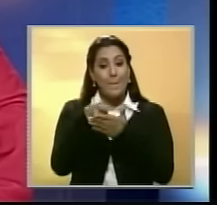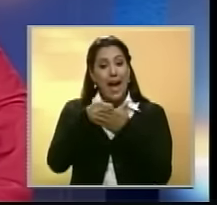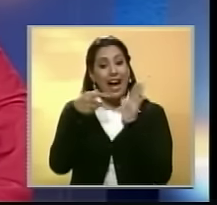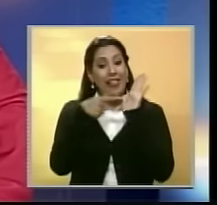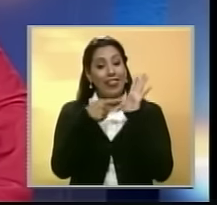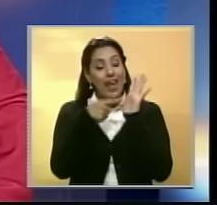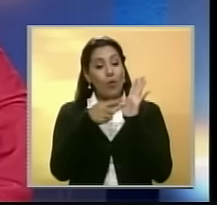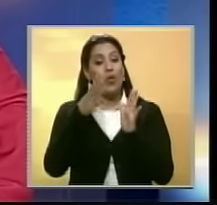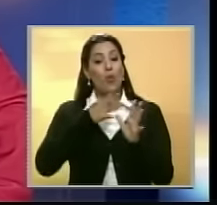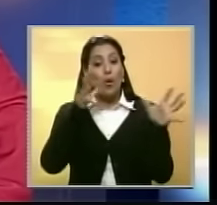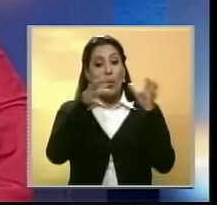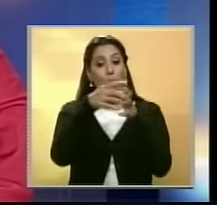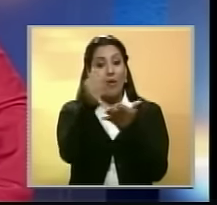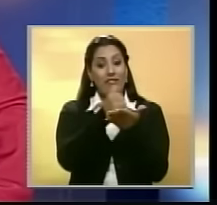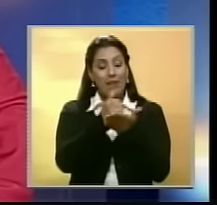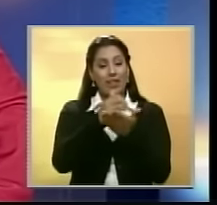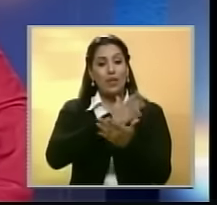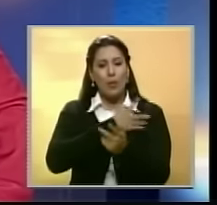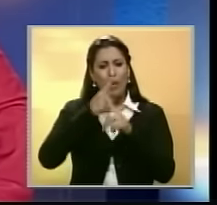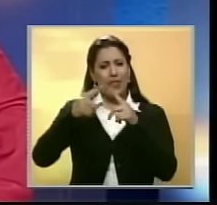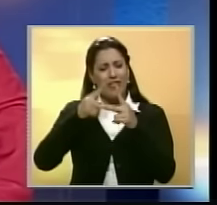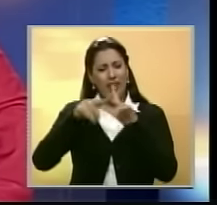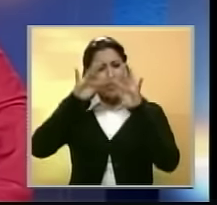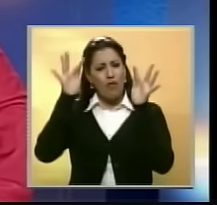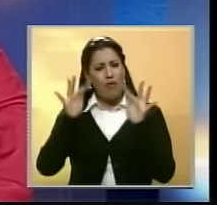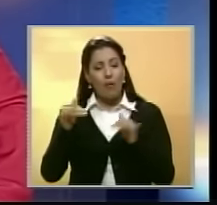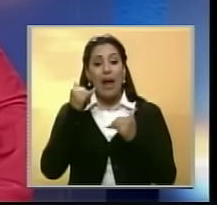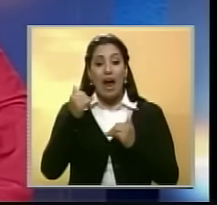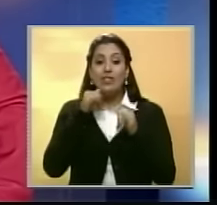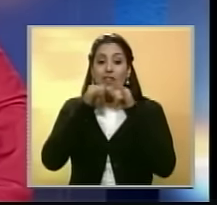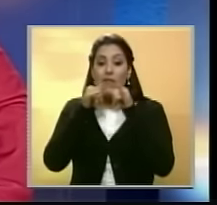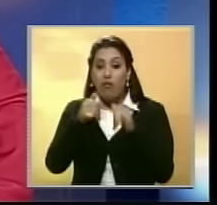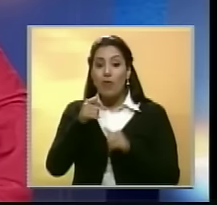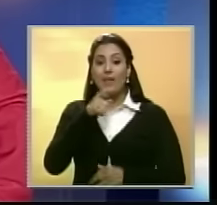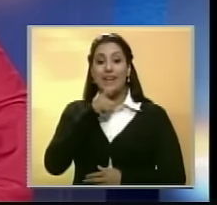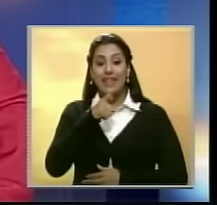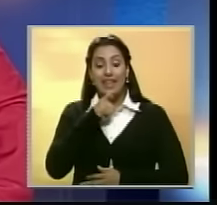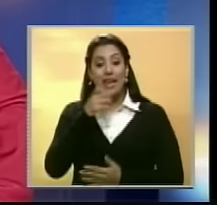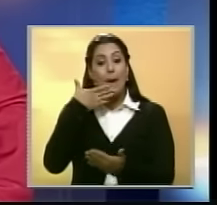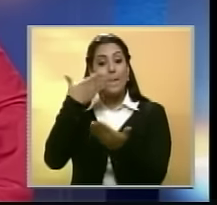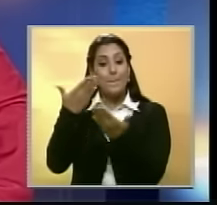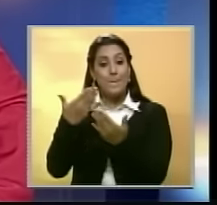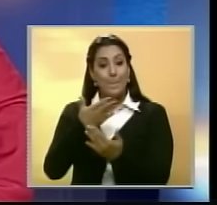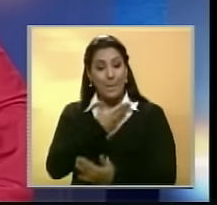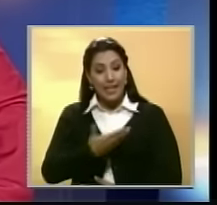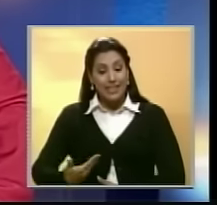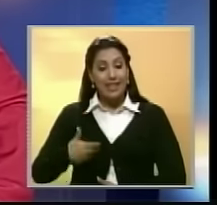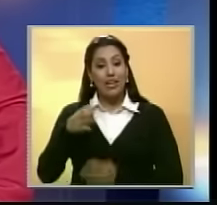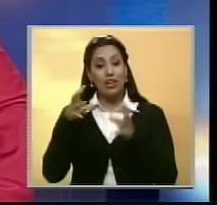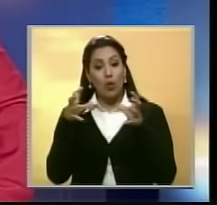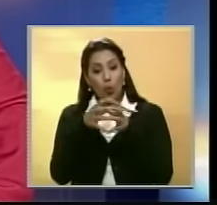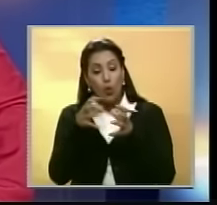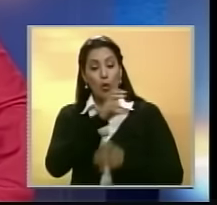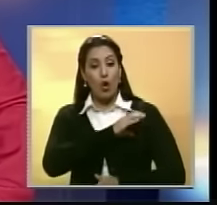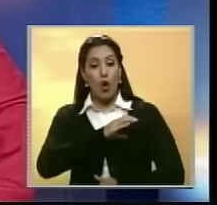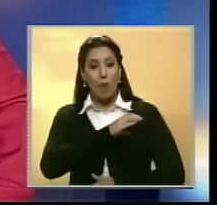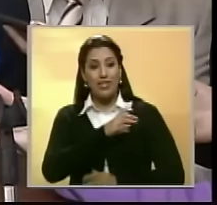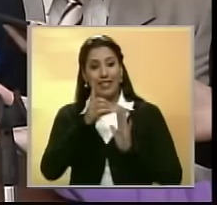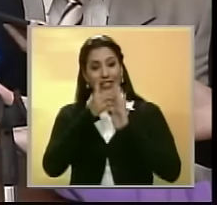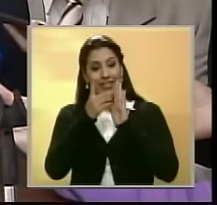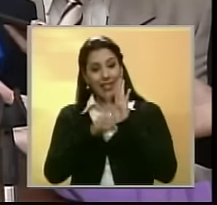deuda adquirida con este sector a través de distintos mecanismos. Así lo informó Miguel Pizarro, presidente de la Comisión de Desarrollo Social